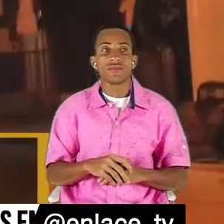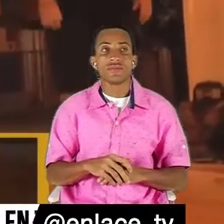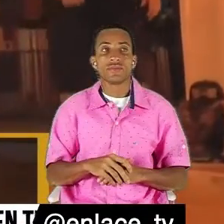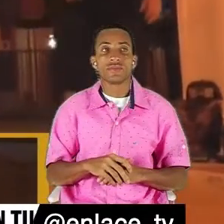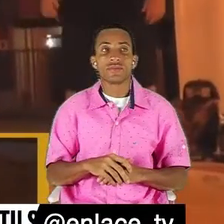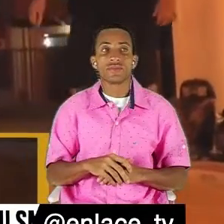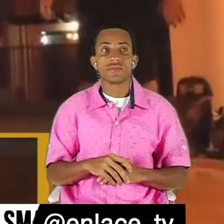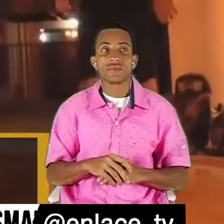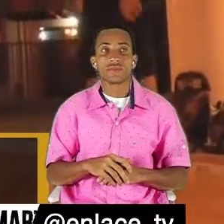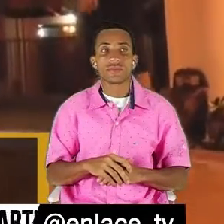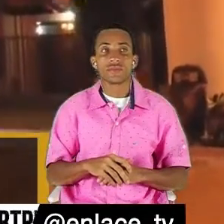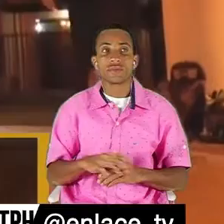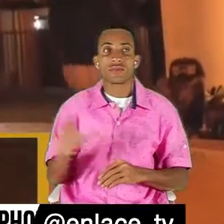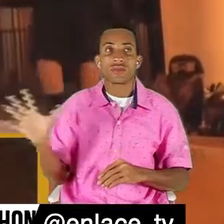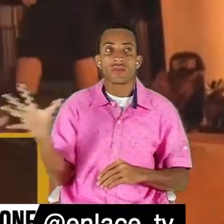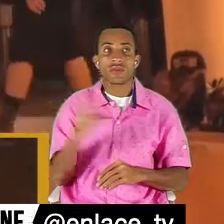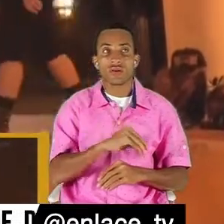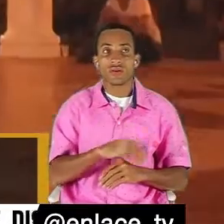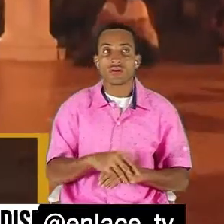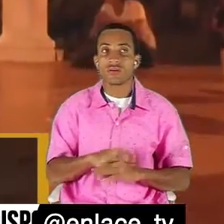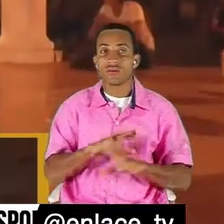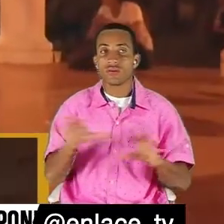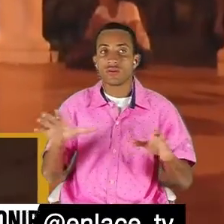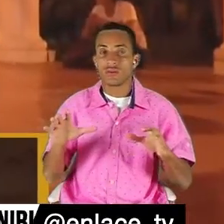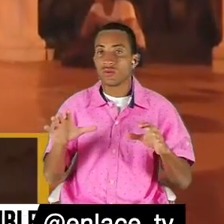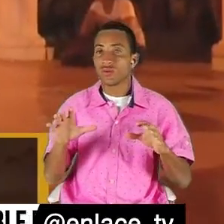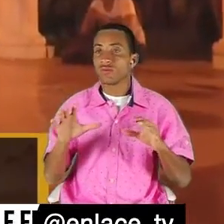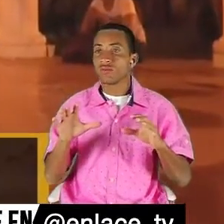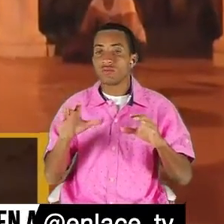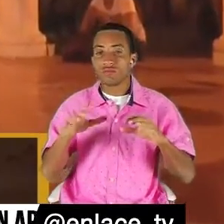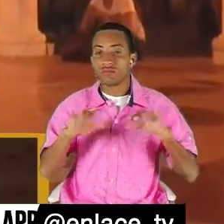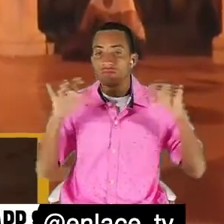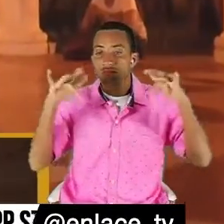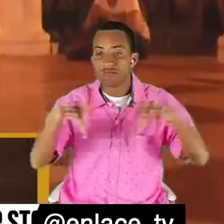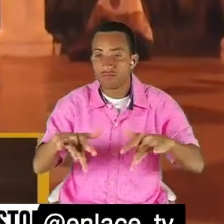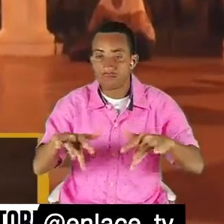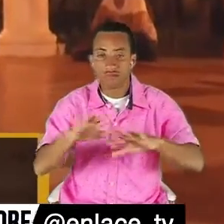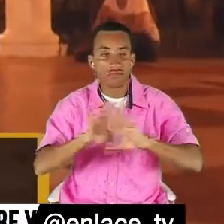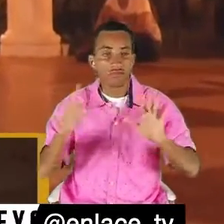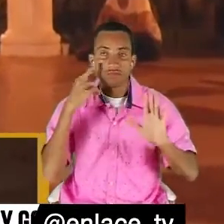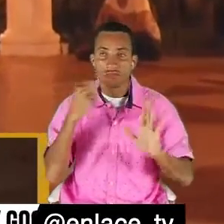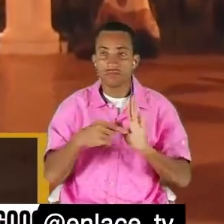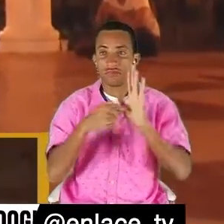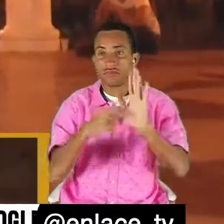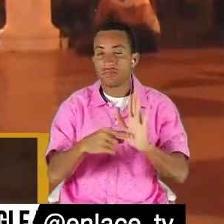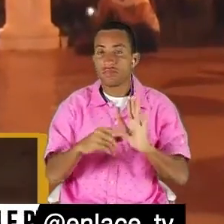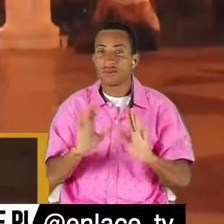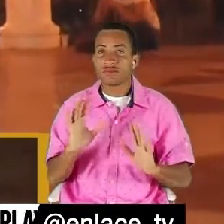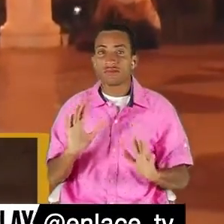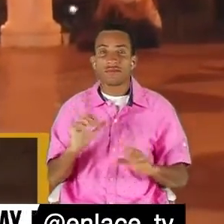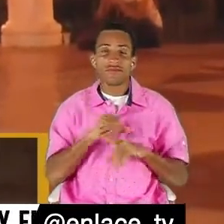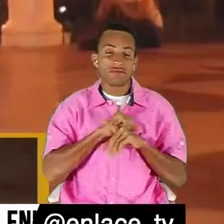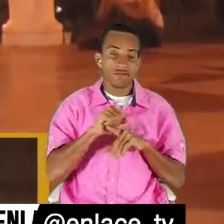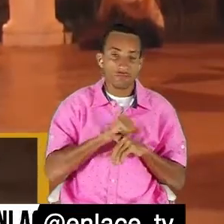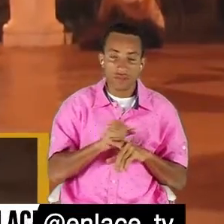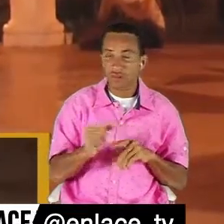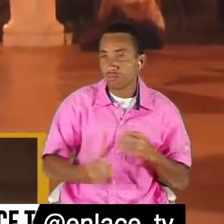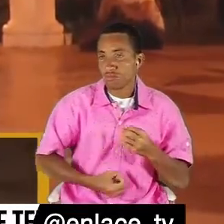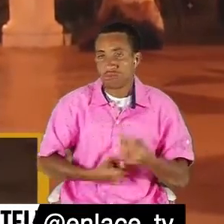estamos como interviniendo espacios públicos a mostrar lo que hacemos. Es algo muy espontáneo, muy práctico,